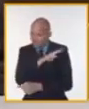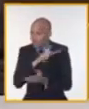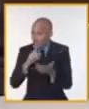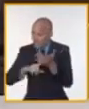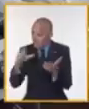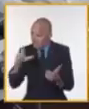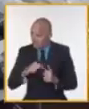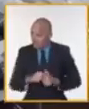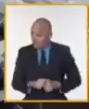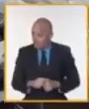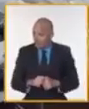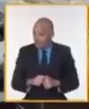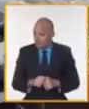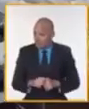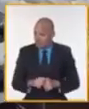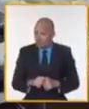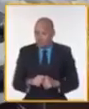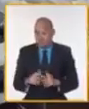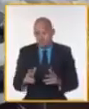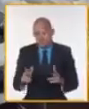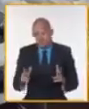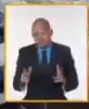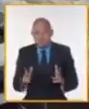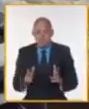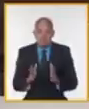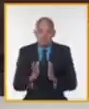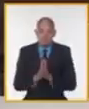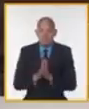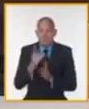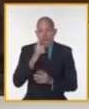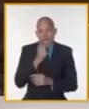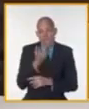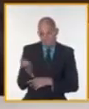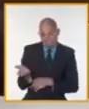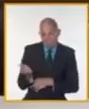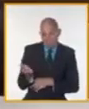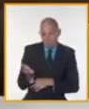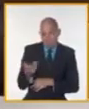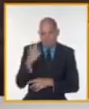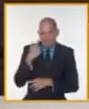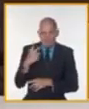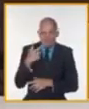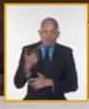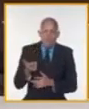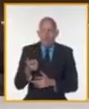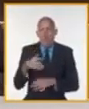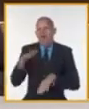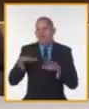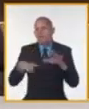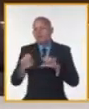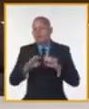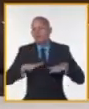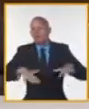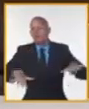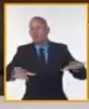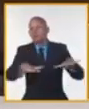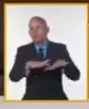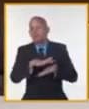Y nosotros vamos a ver en el secretariado el resultado del clima sociopolítico de la sociedad cubana,